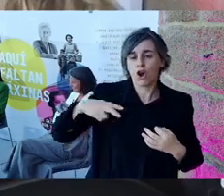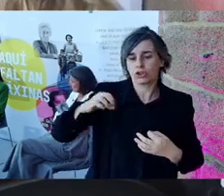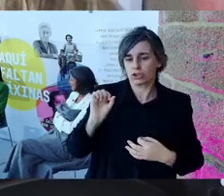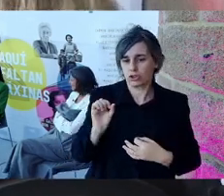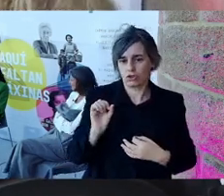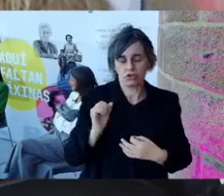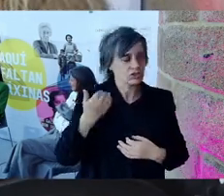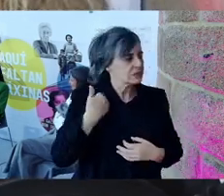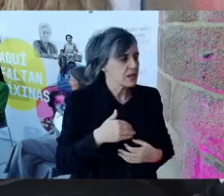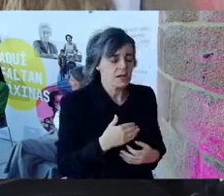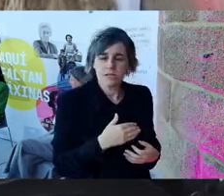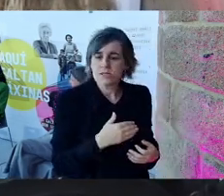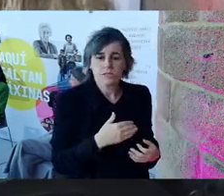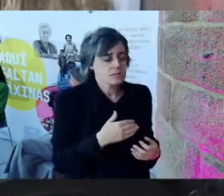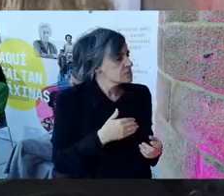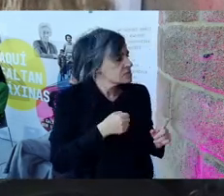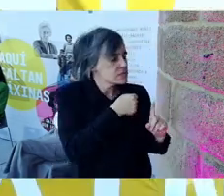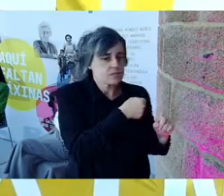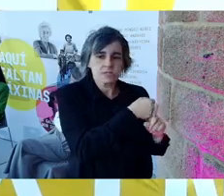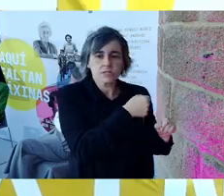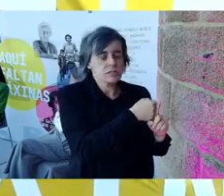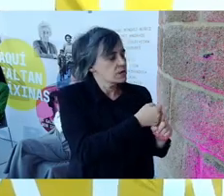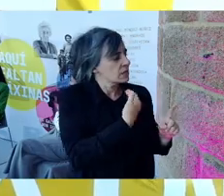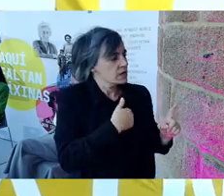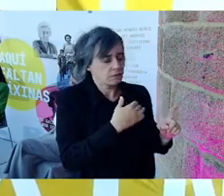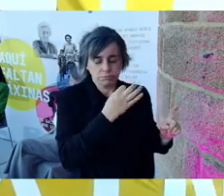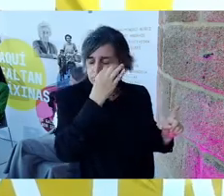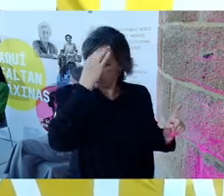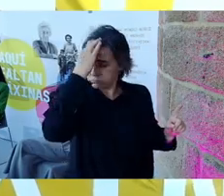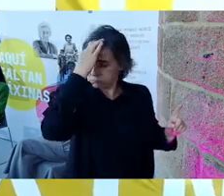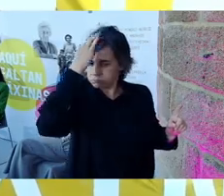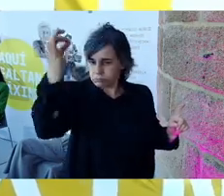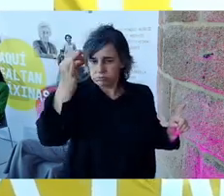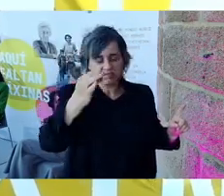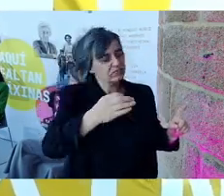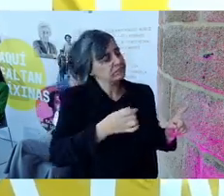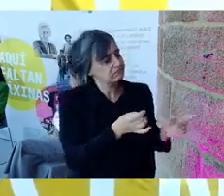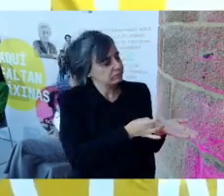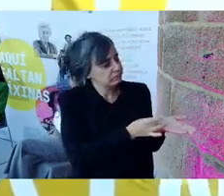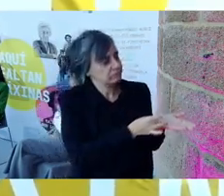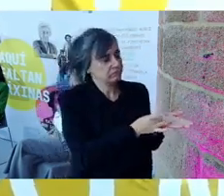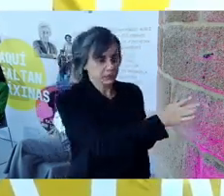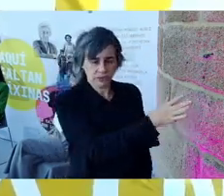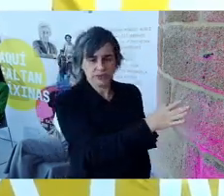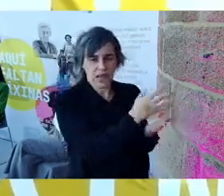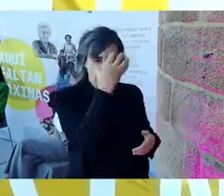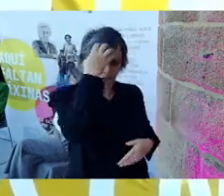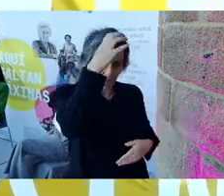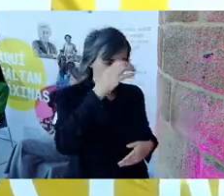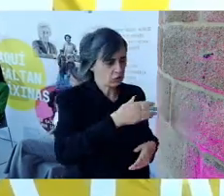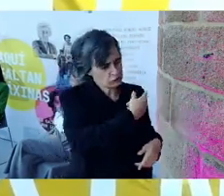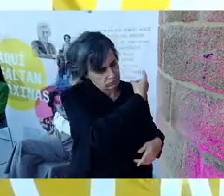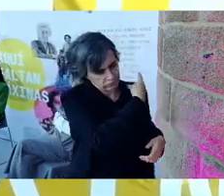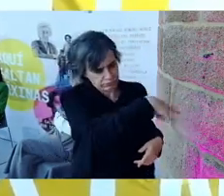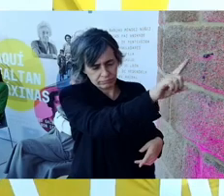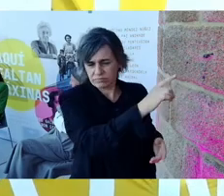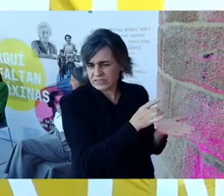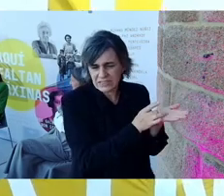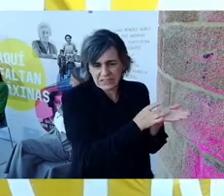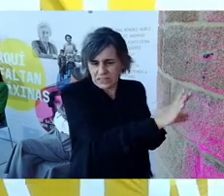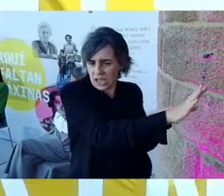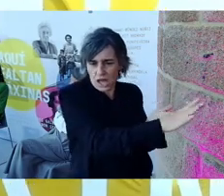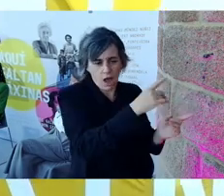presencia de Urraca y la mandaría de vuelta repudiada al reino para que, se dice,